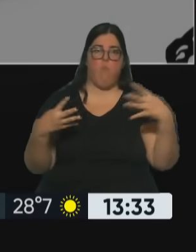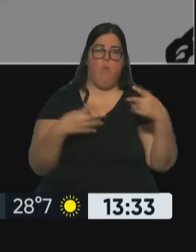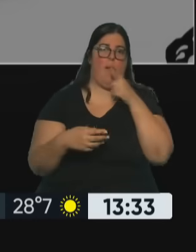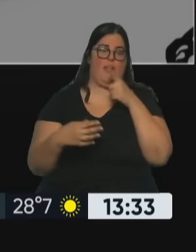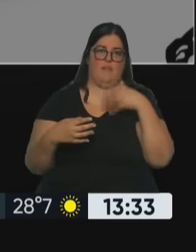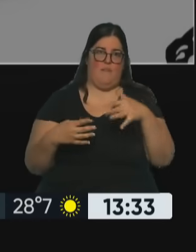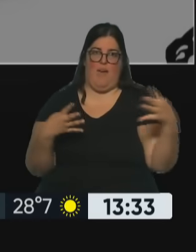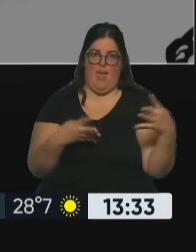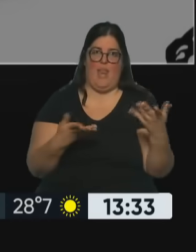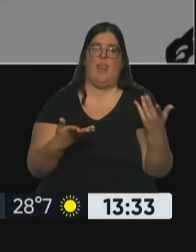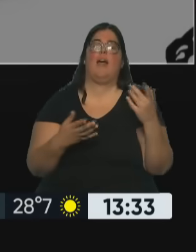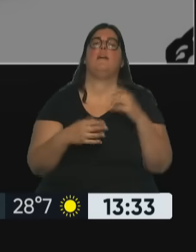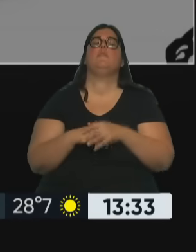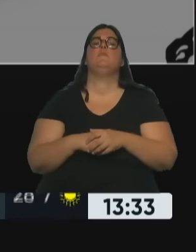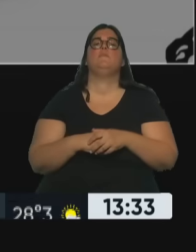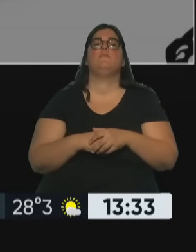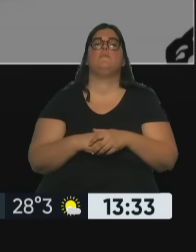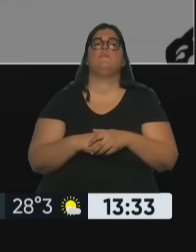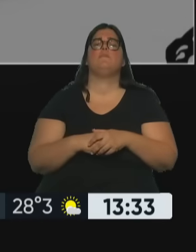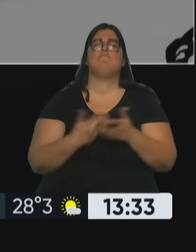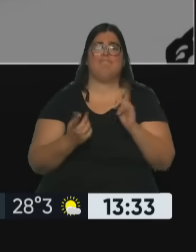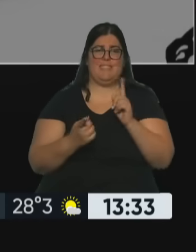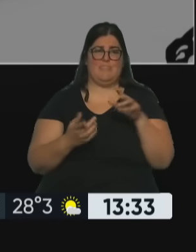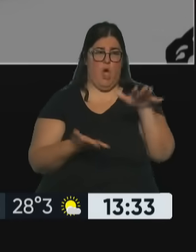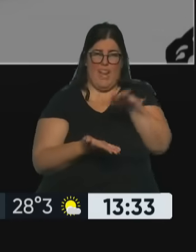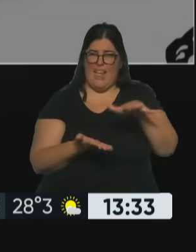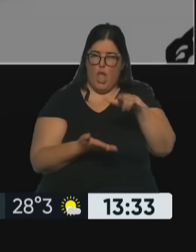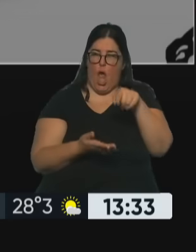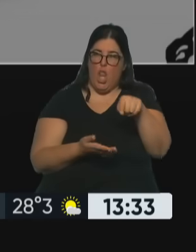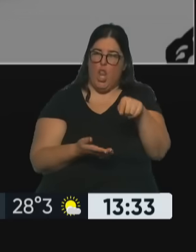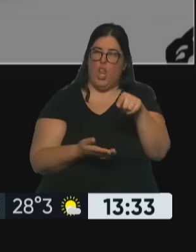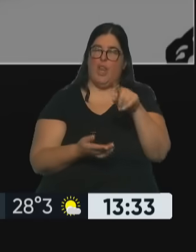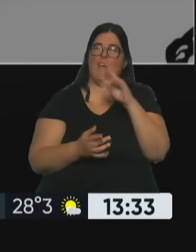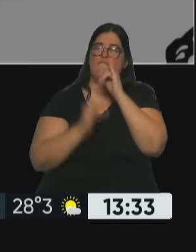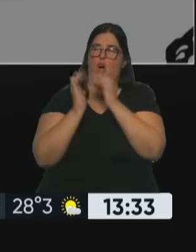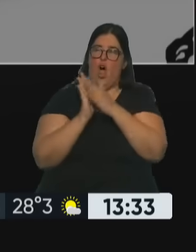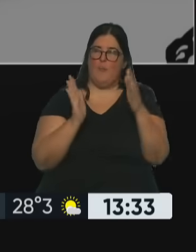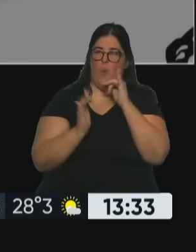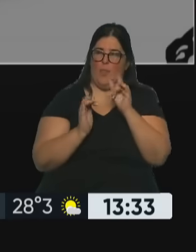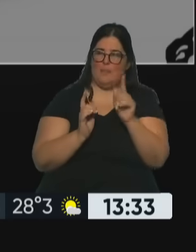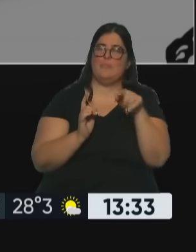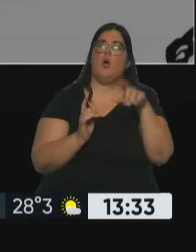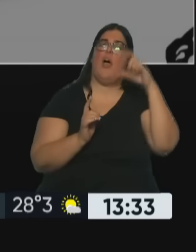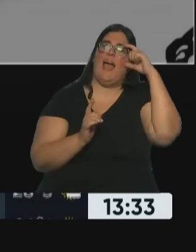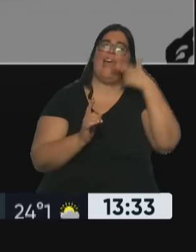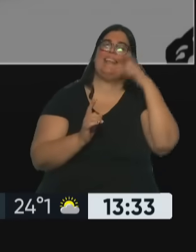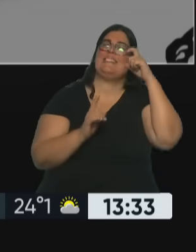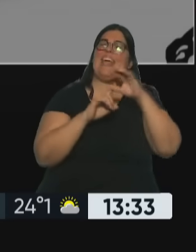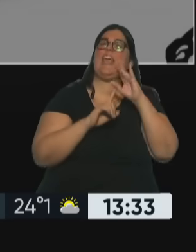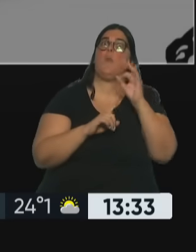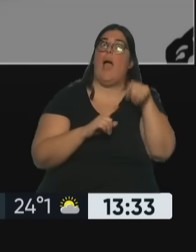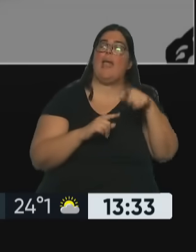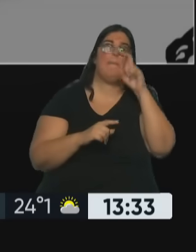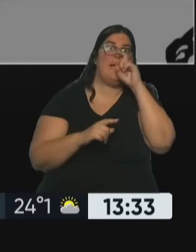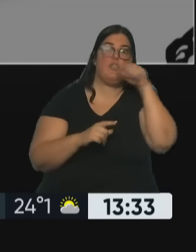República Cooperativa de Guyana, por esta región que, bueno, ahí bien lo explicaba el informe del Esequibo, que es rico en petróleo, esto se descubrió